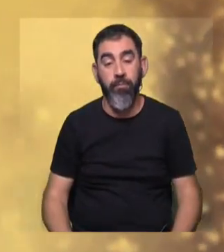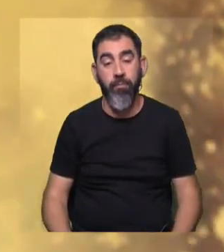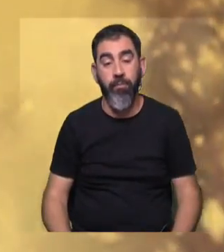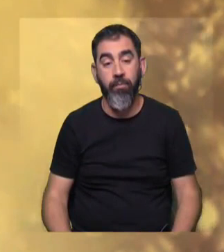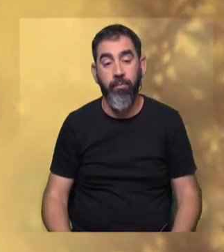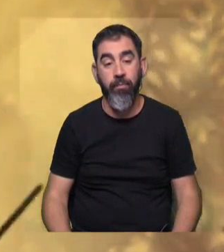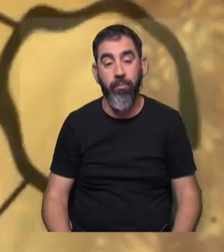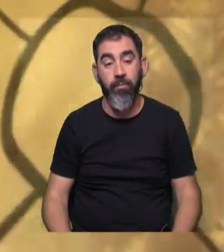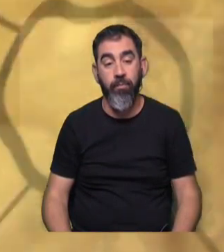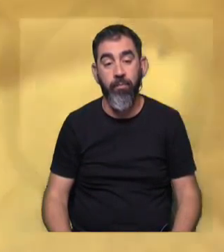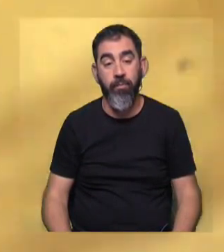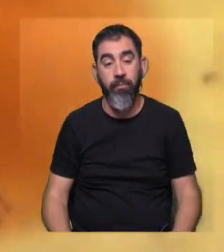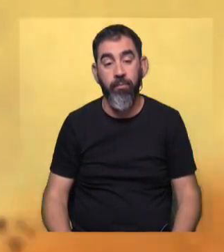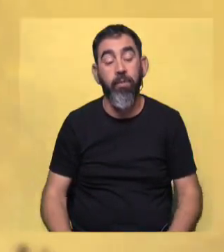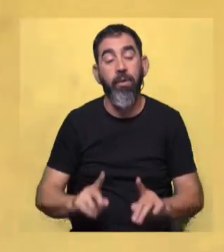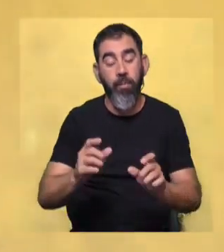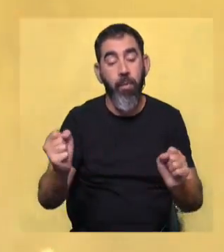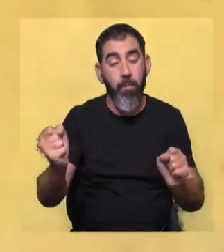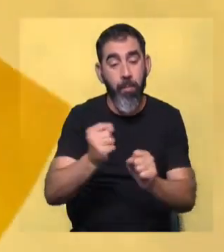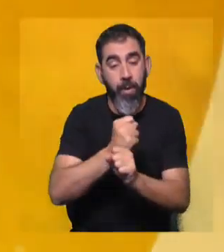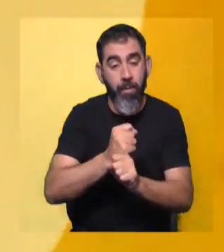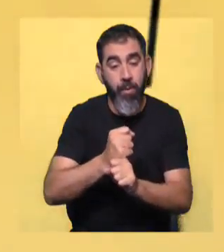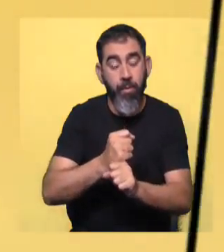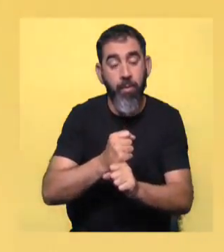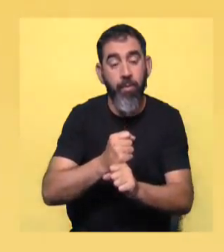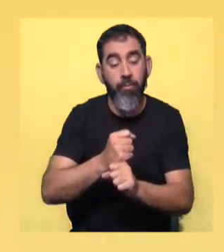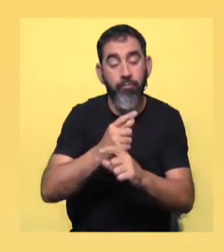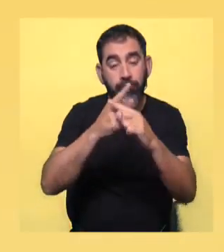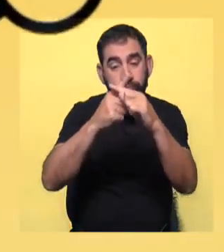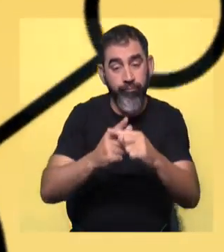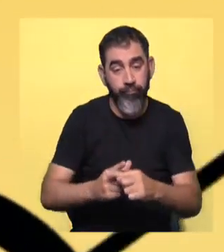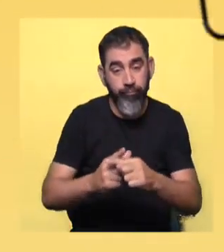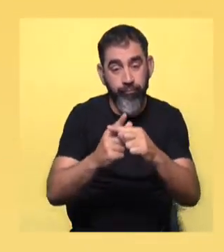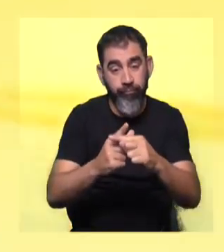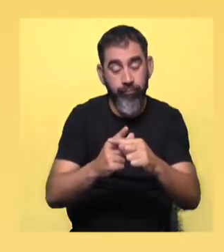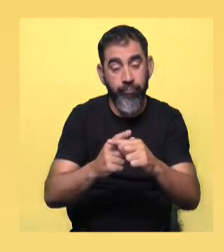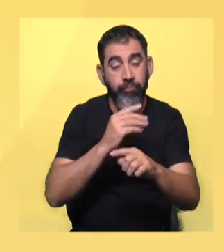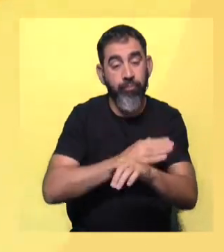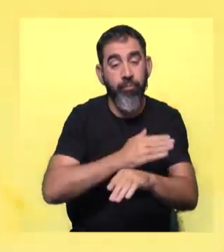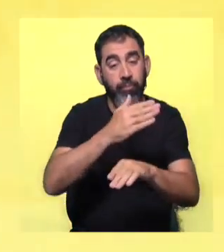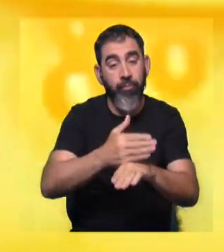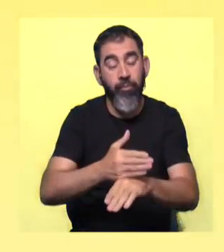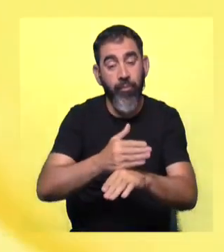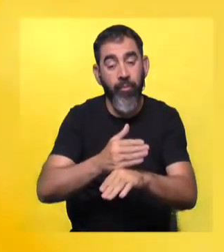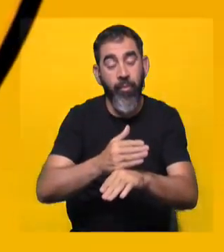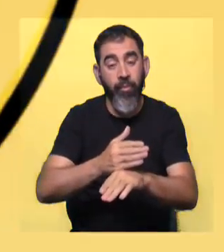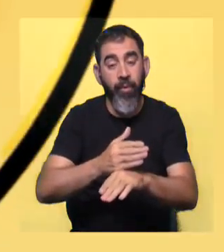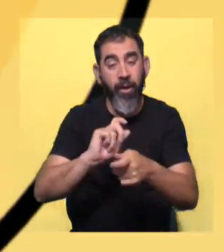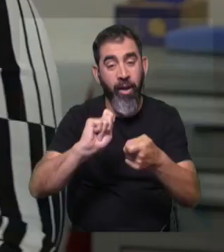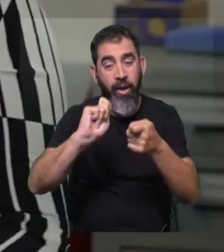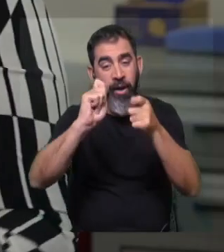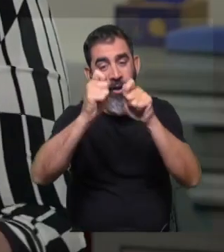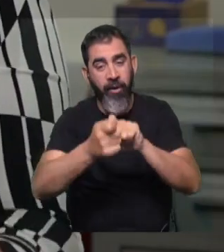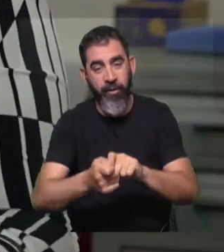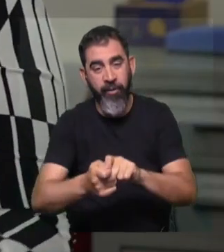Otro premio Nobel que analizó fue los rayos X y el efecto de estos para la generación de mutaciones.